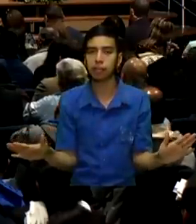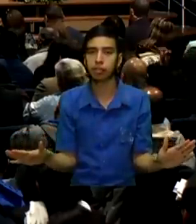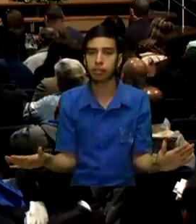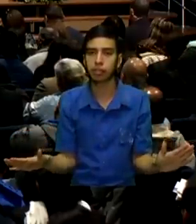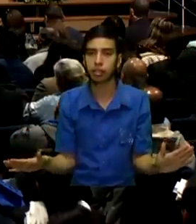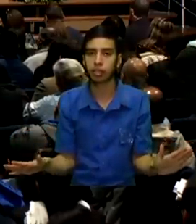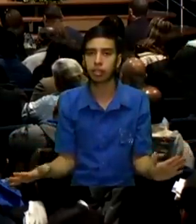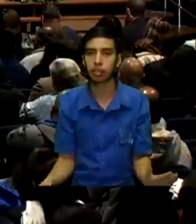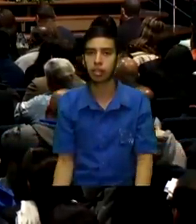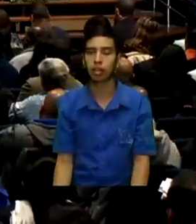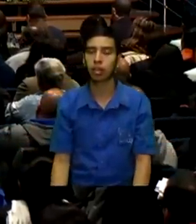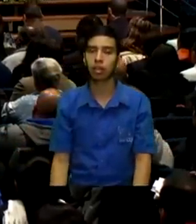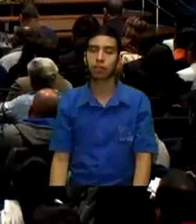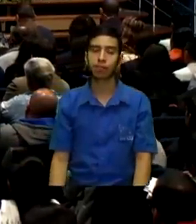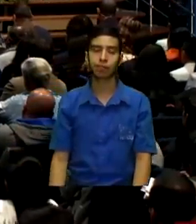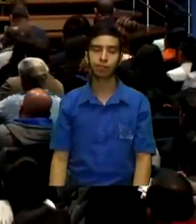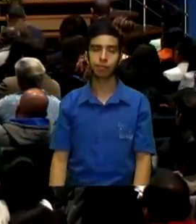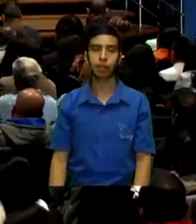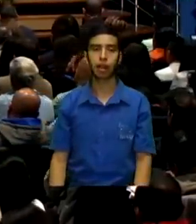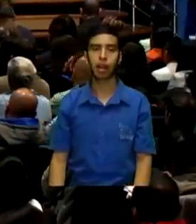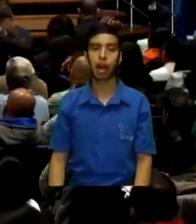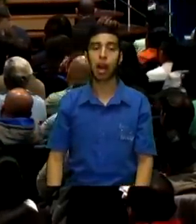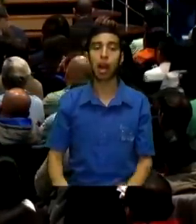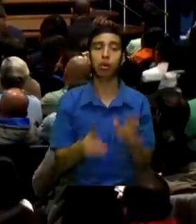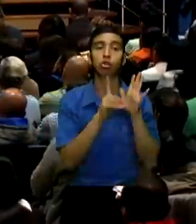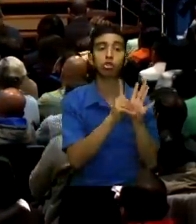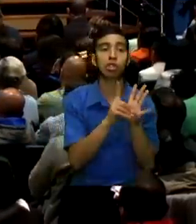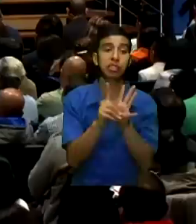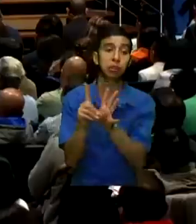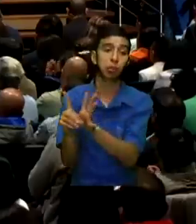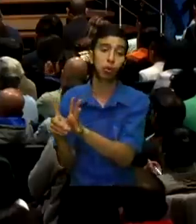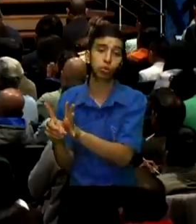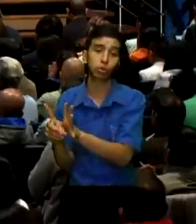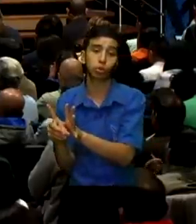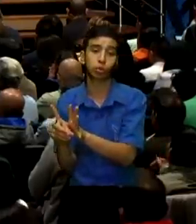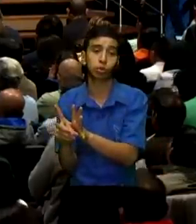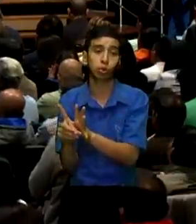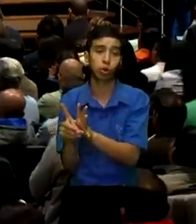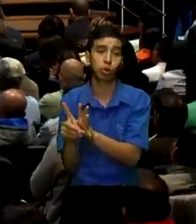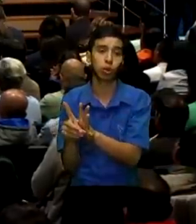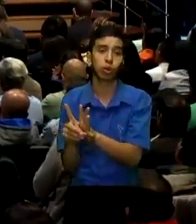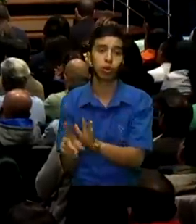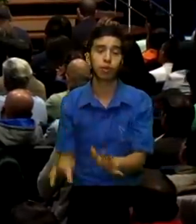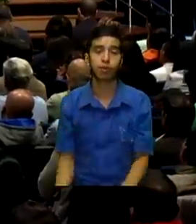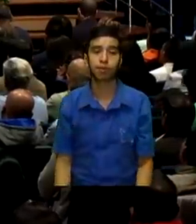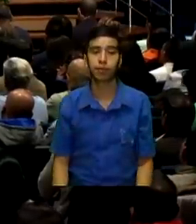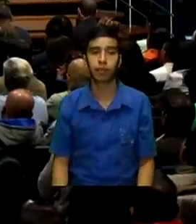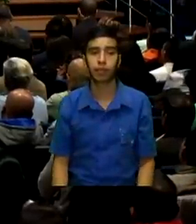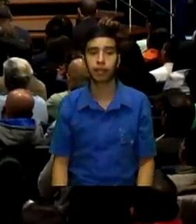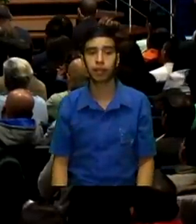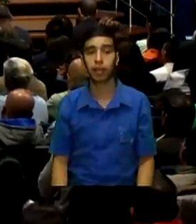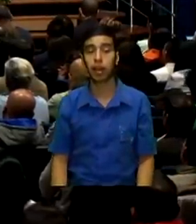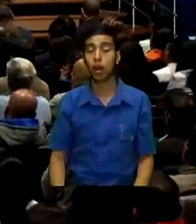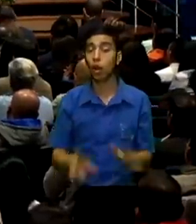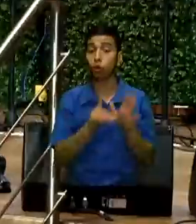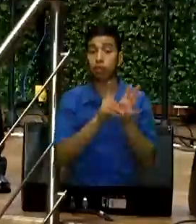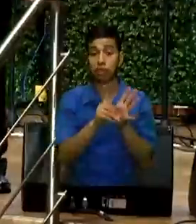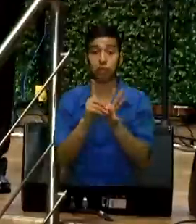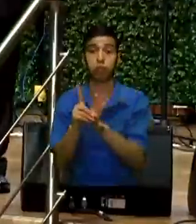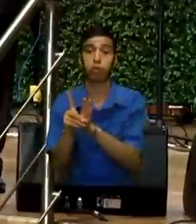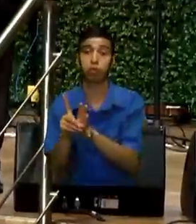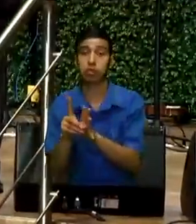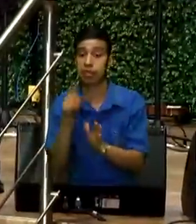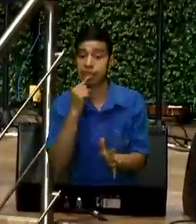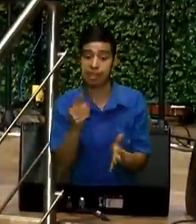vemos nosotros a los discípulos contentos, felices. Señor, aleluya. Hasta los demonios se nos sujetaban en tu